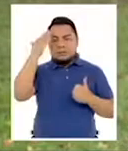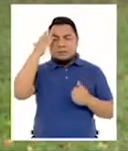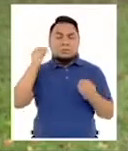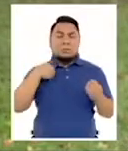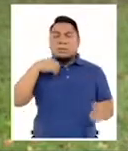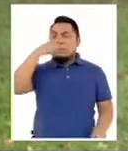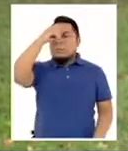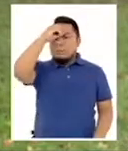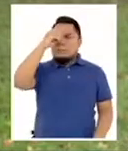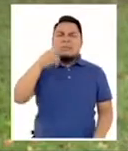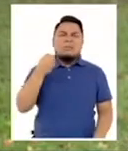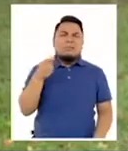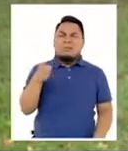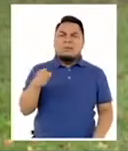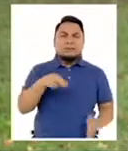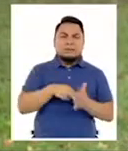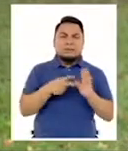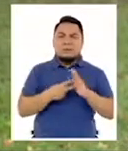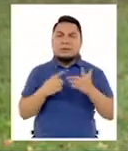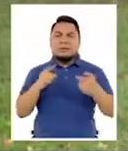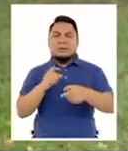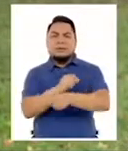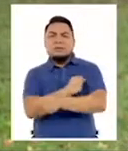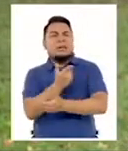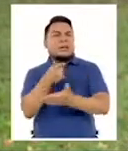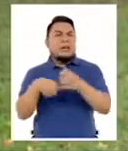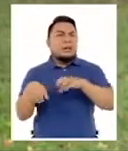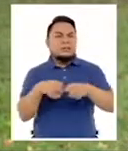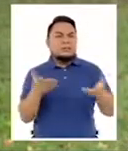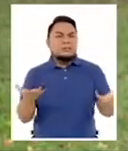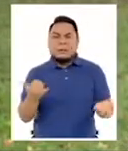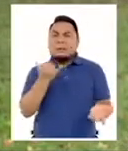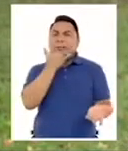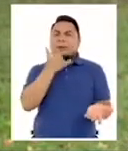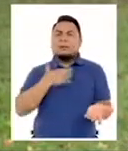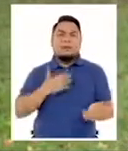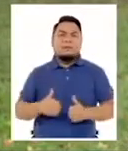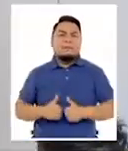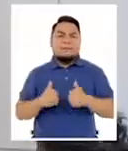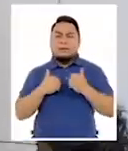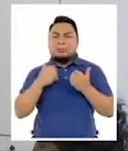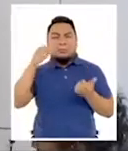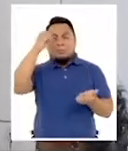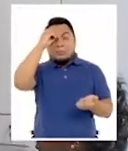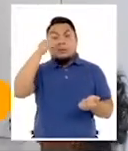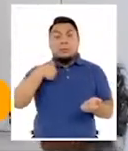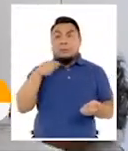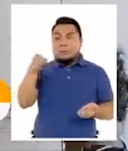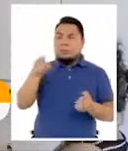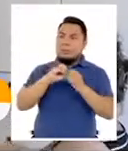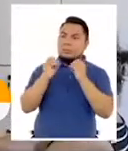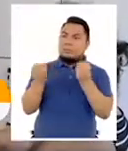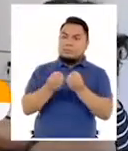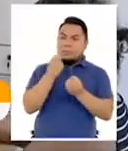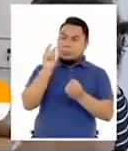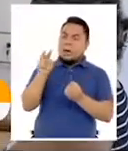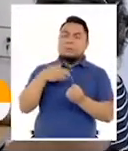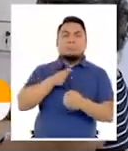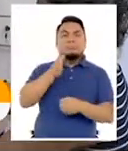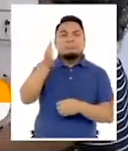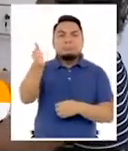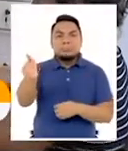estaba desentendida sobre esta enfermedad, sobre lo que iba a suceder en mi vida. Recibo los tratamientos